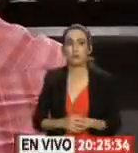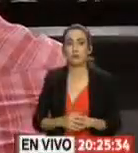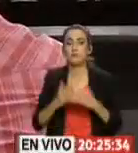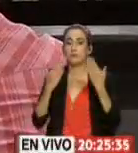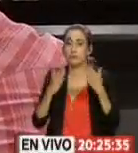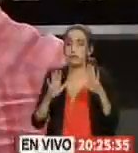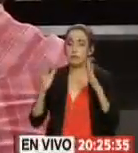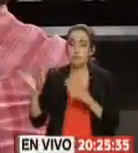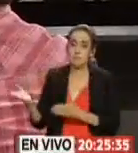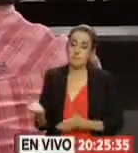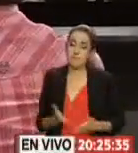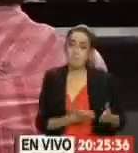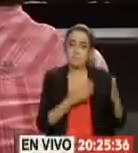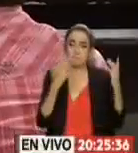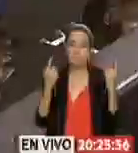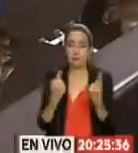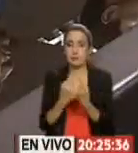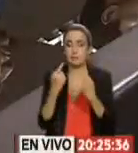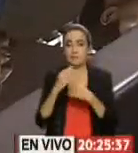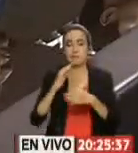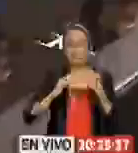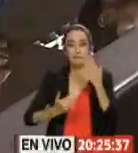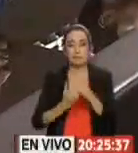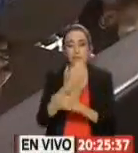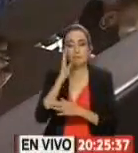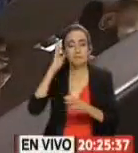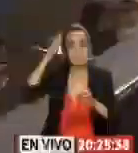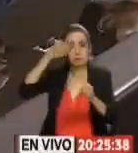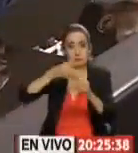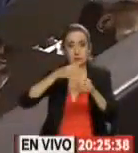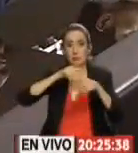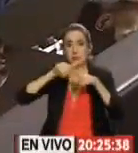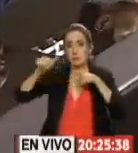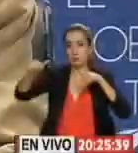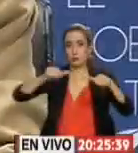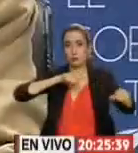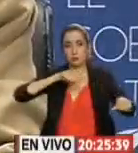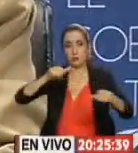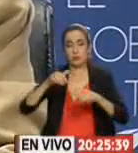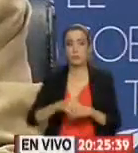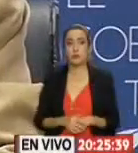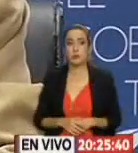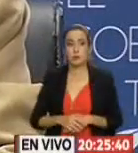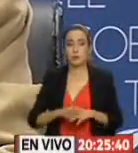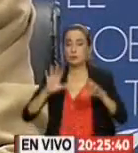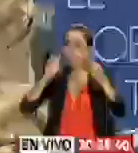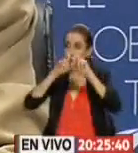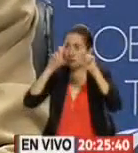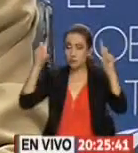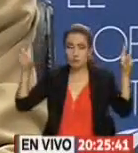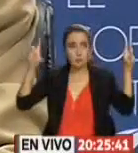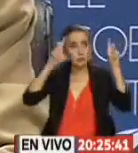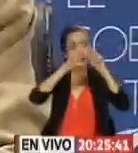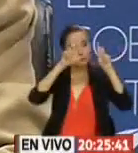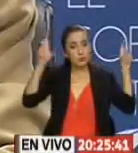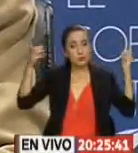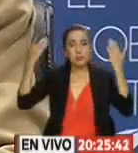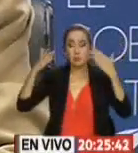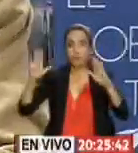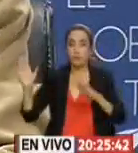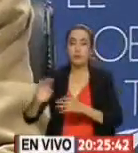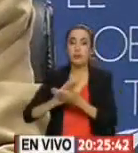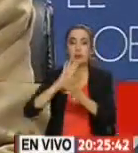manera manifiestan que enfrentarán nuevos retos previo al cambio de la administración municipal. Una empresa que debe